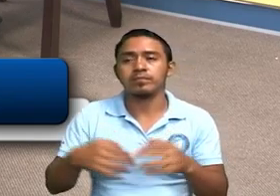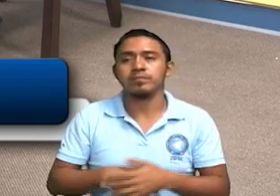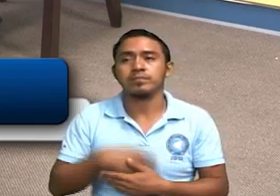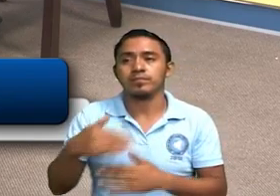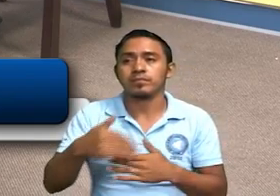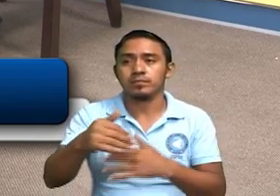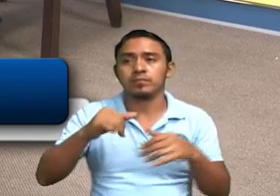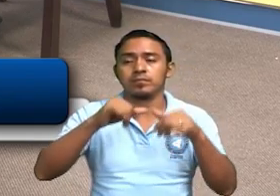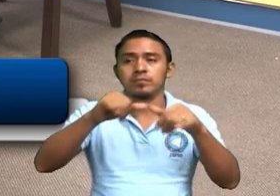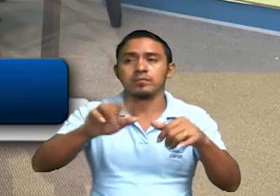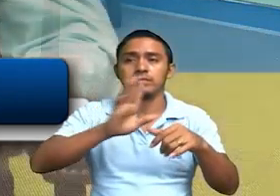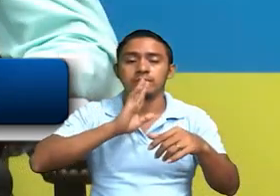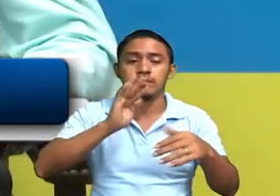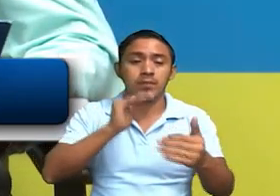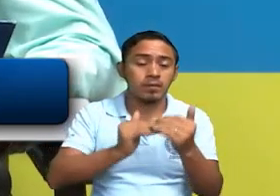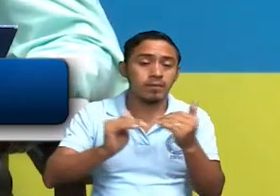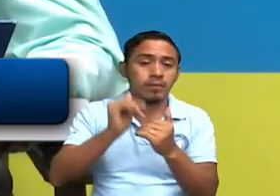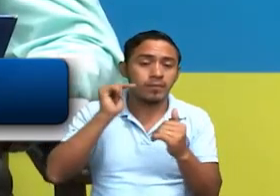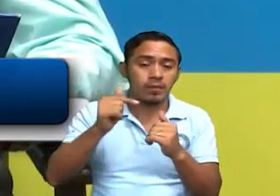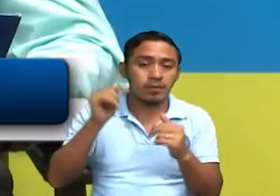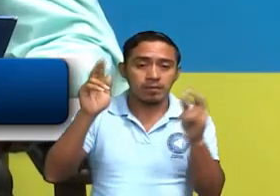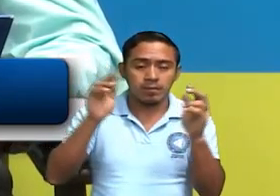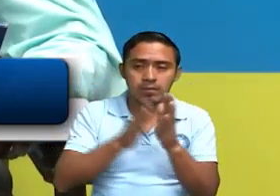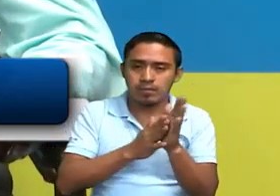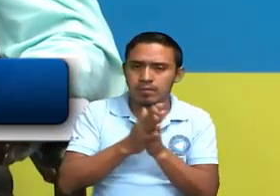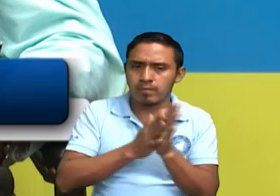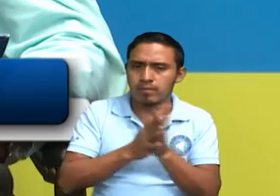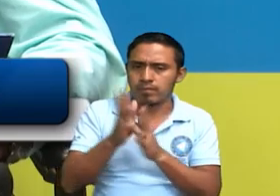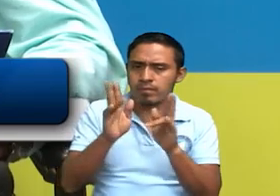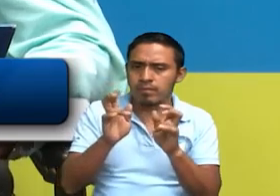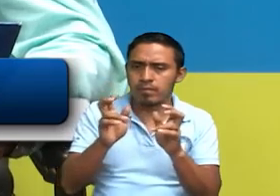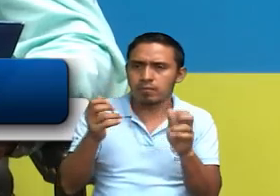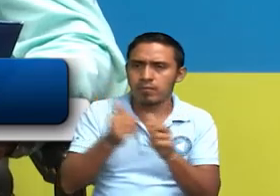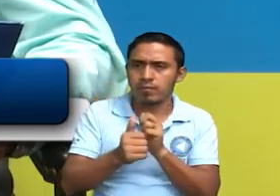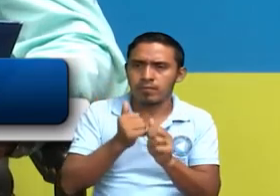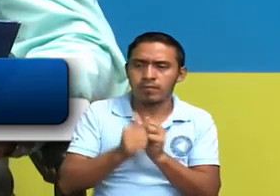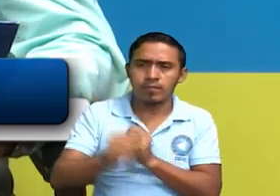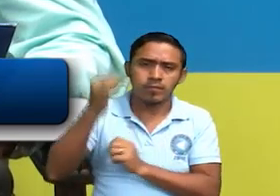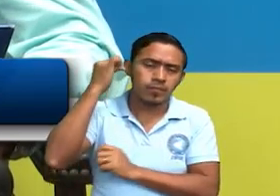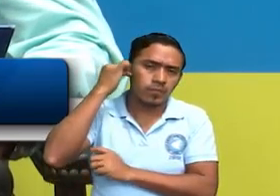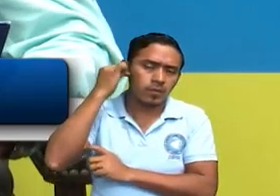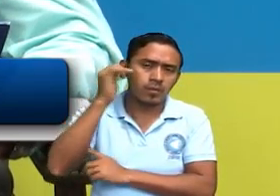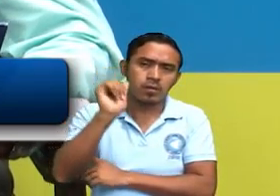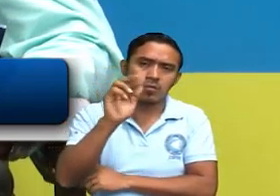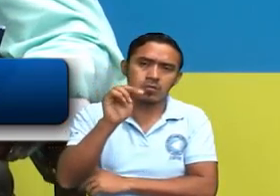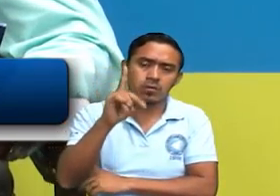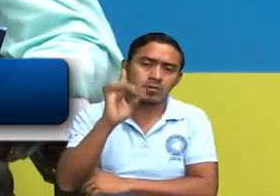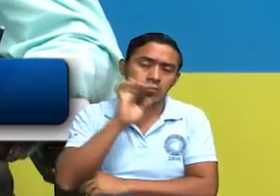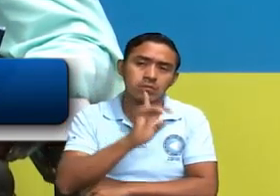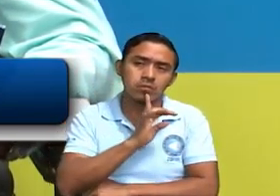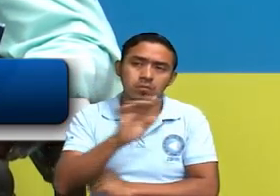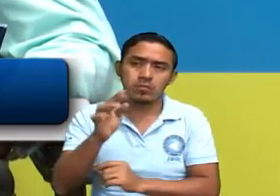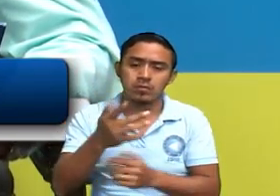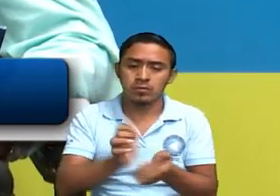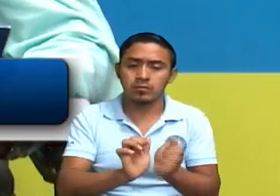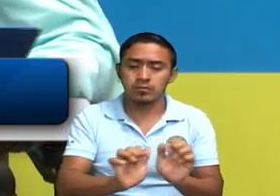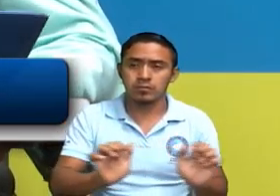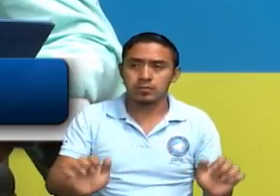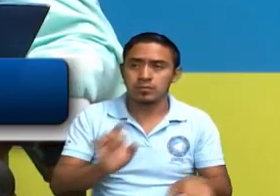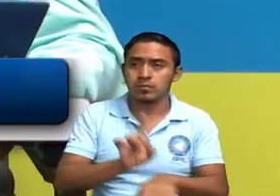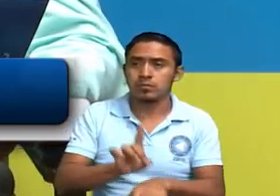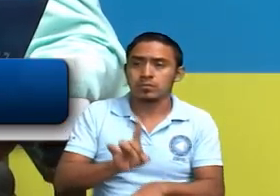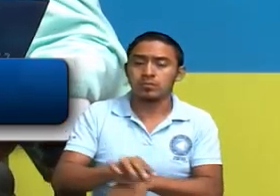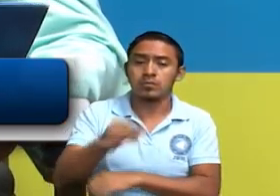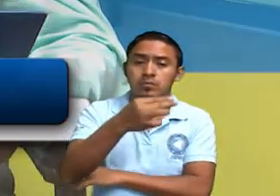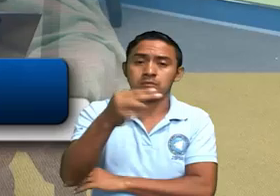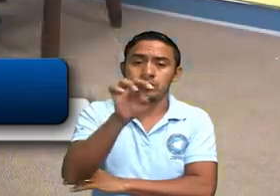Cuando regresemos vamos a hablar más de este interesante tema, como son los problemas de audición y sordera en infantes. Tenemos al doctor